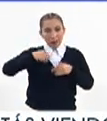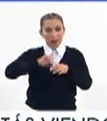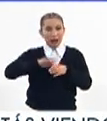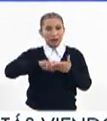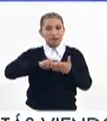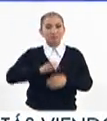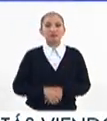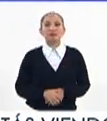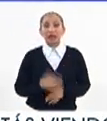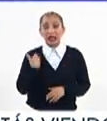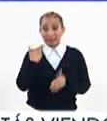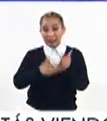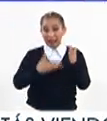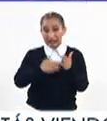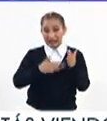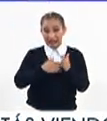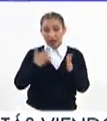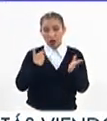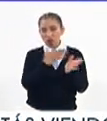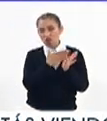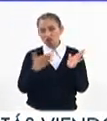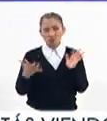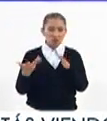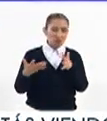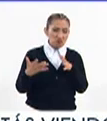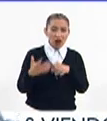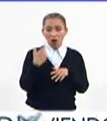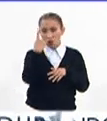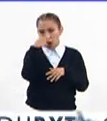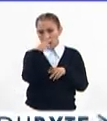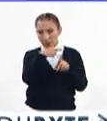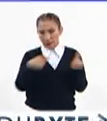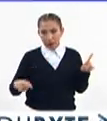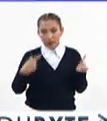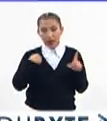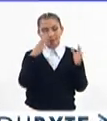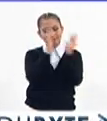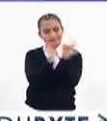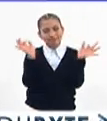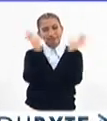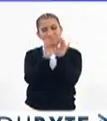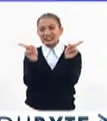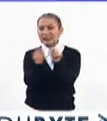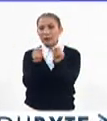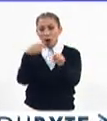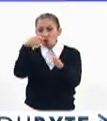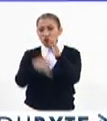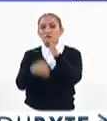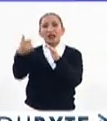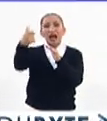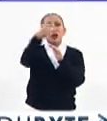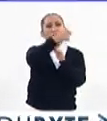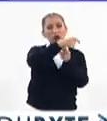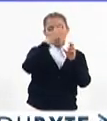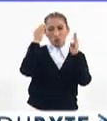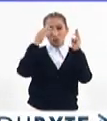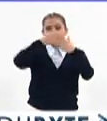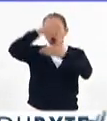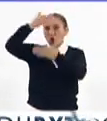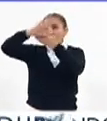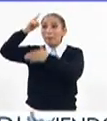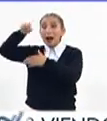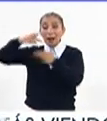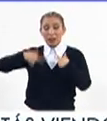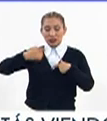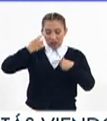más. Durante el taller, que tiene una duración aproximada de 1:30, se da una explicación breve pero profunda de ciertas partes del mural